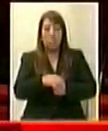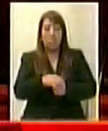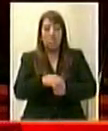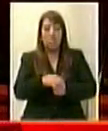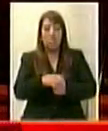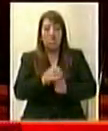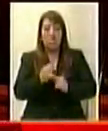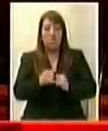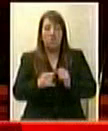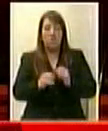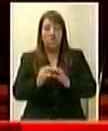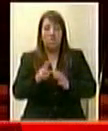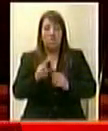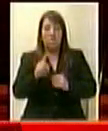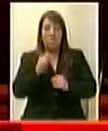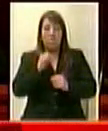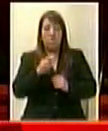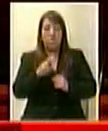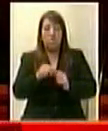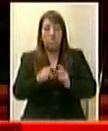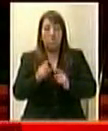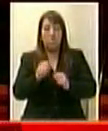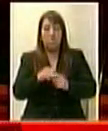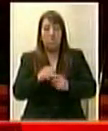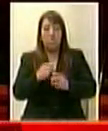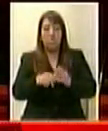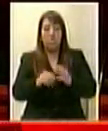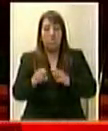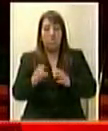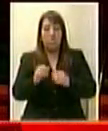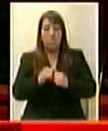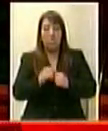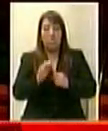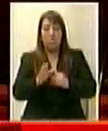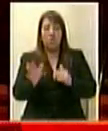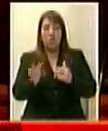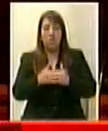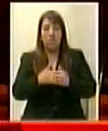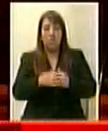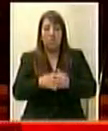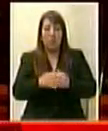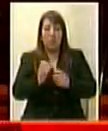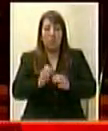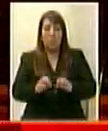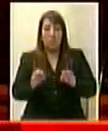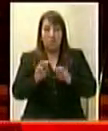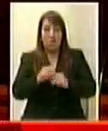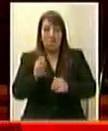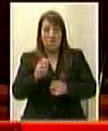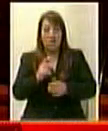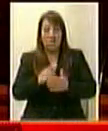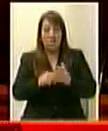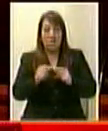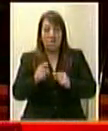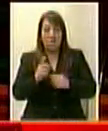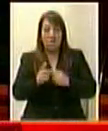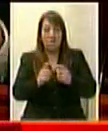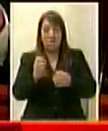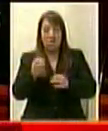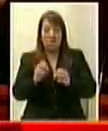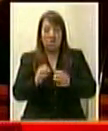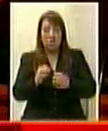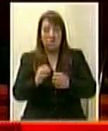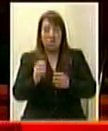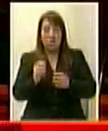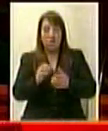el 31 de diciembre del 2011, fecha en que se procederá a su cierre. Vale decir, esta adecuación,